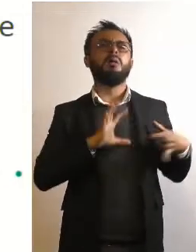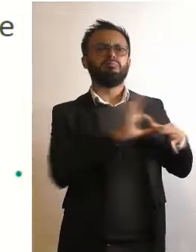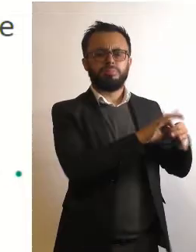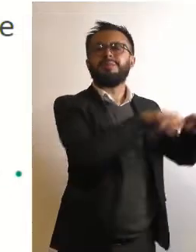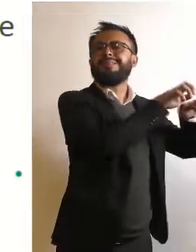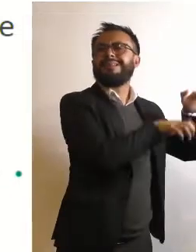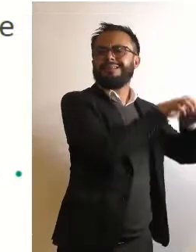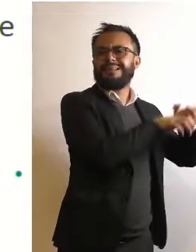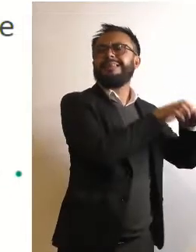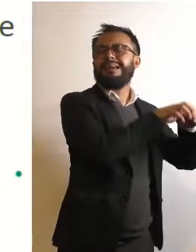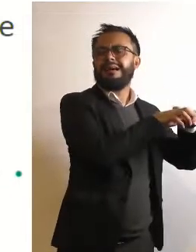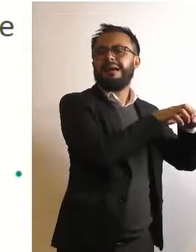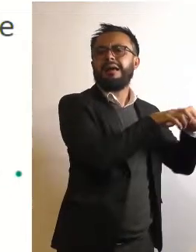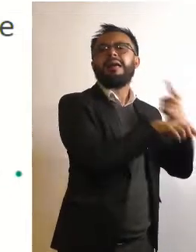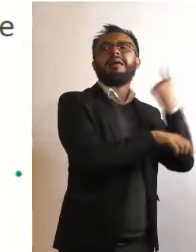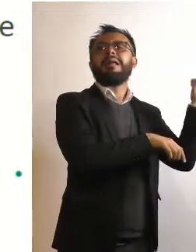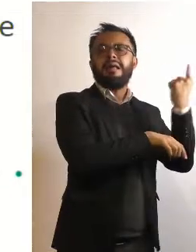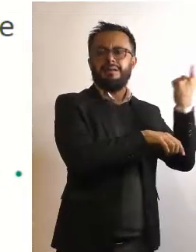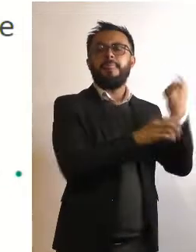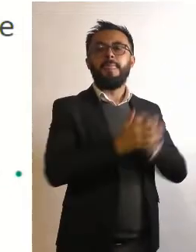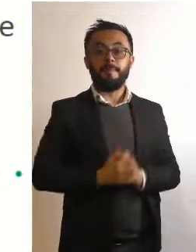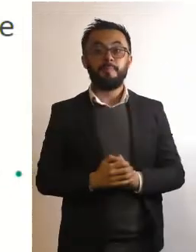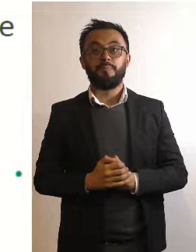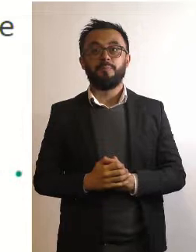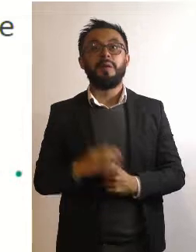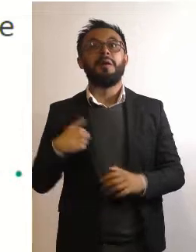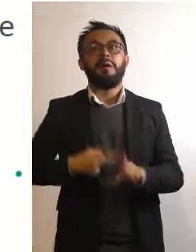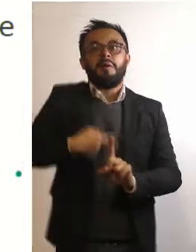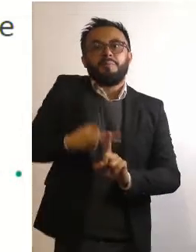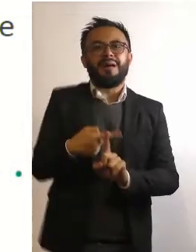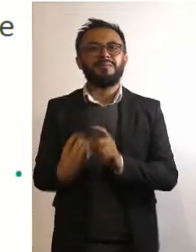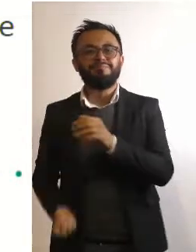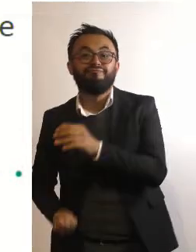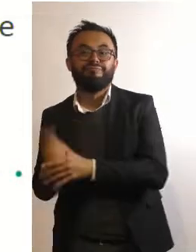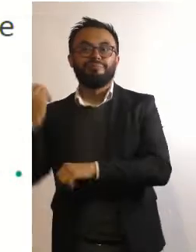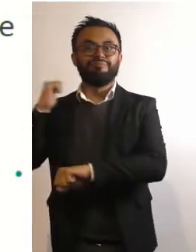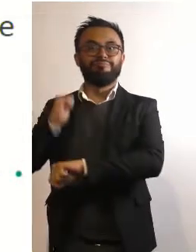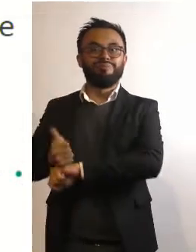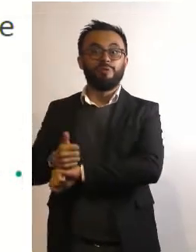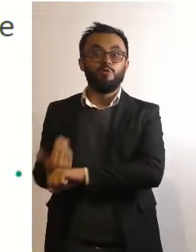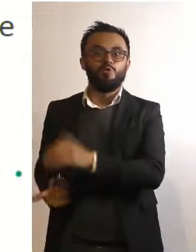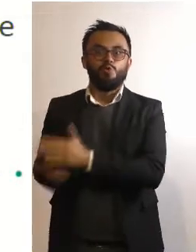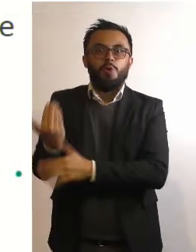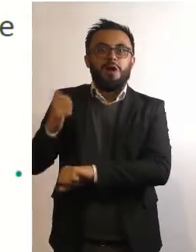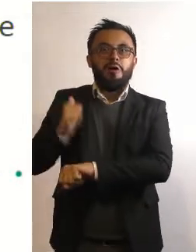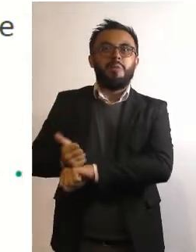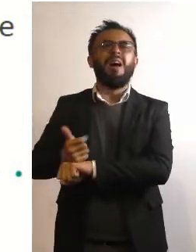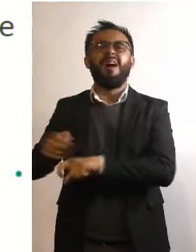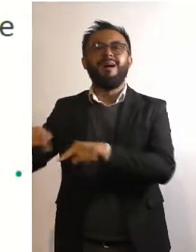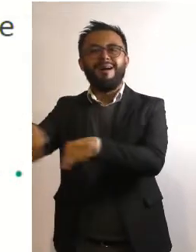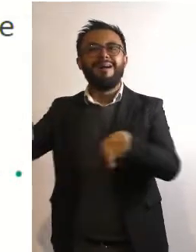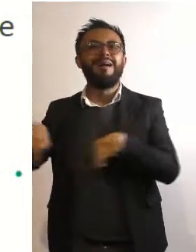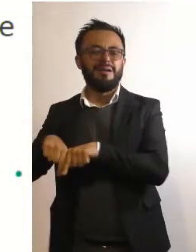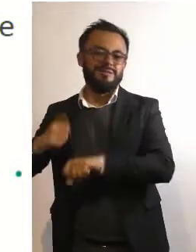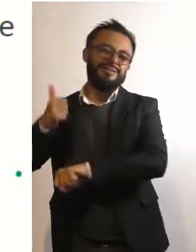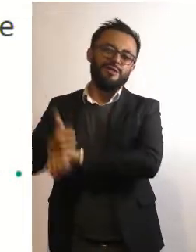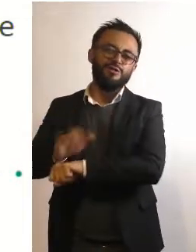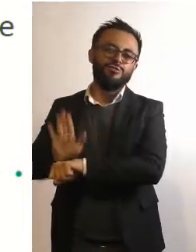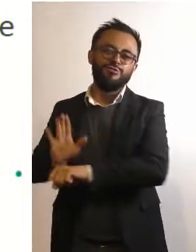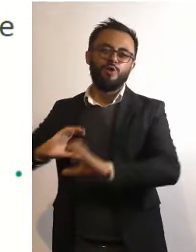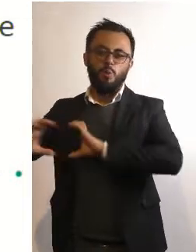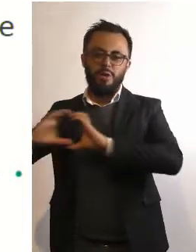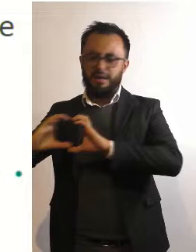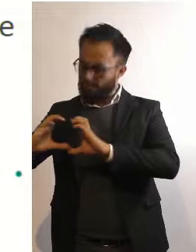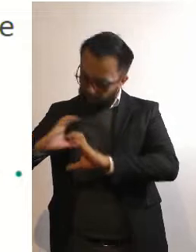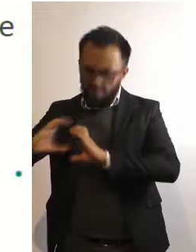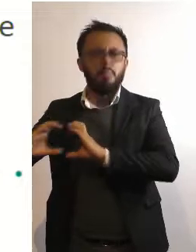Dirección de Comunicaciones con el fin de generar una comunicación mucho más estratégica alrededor